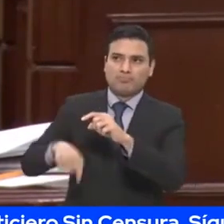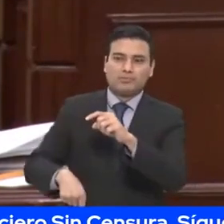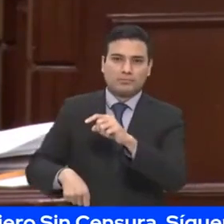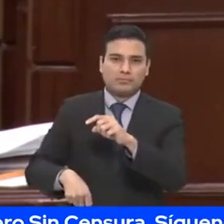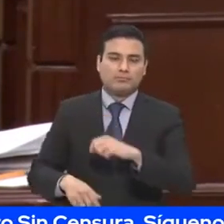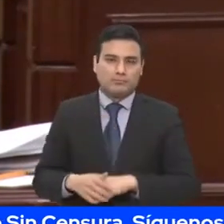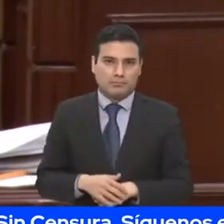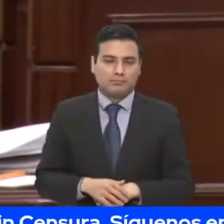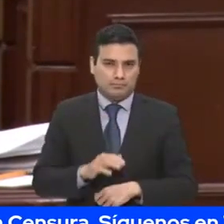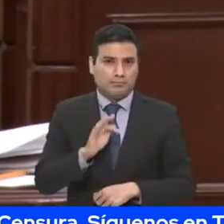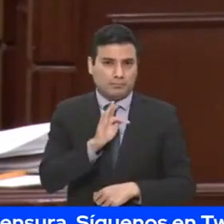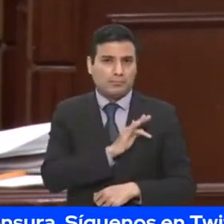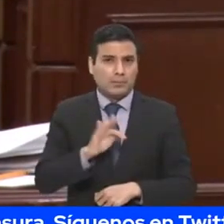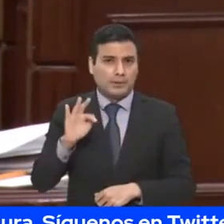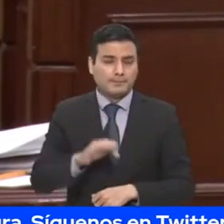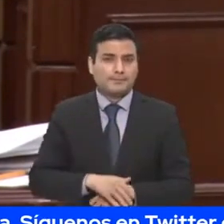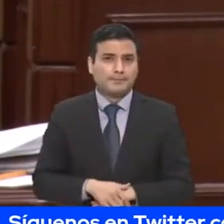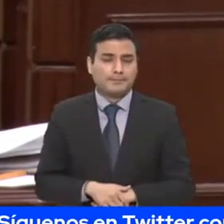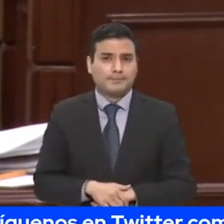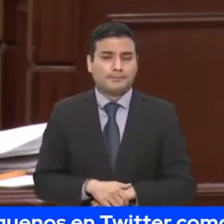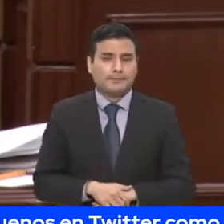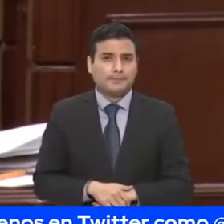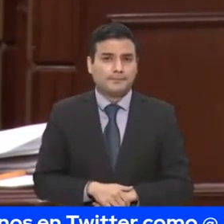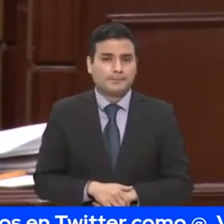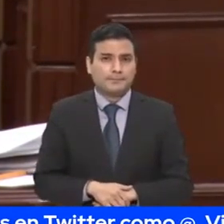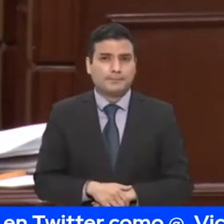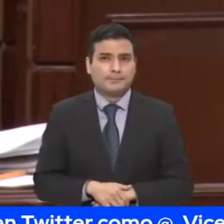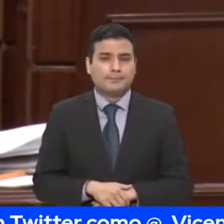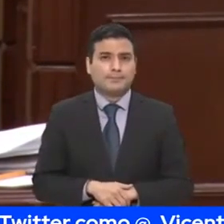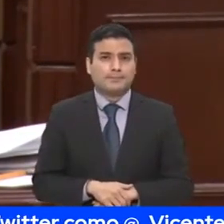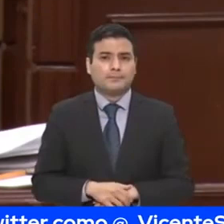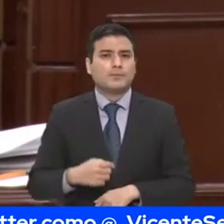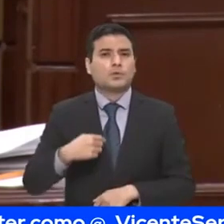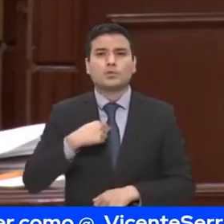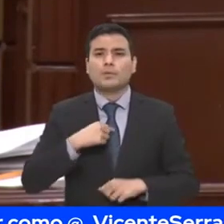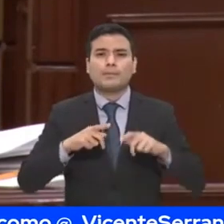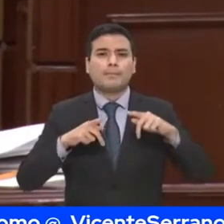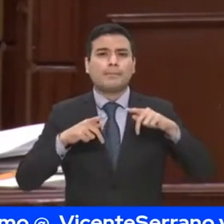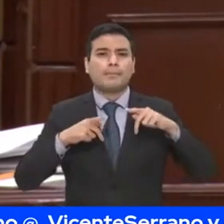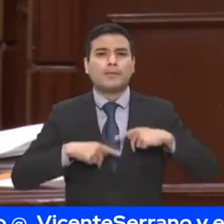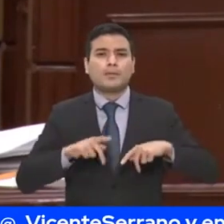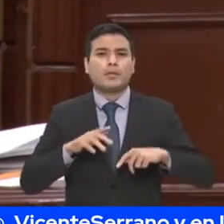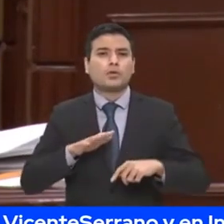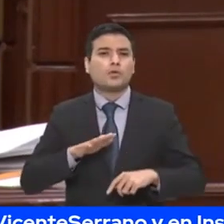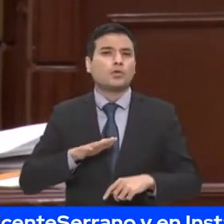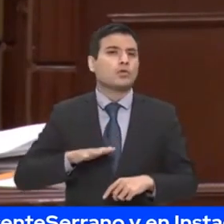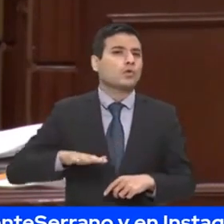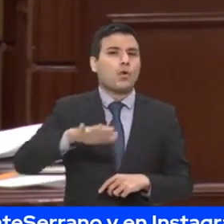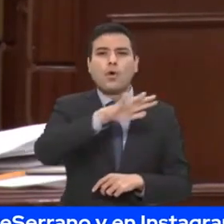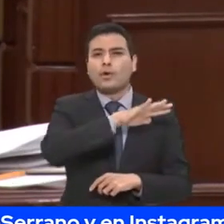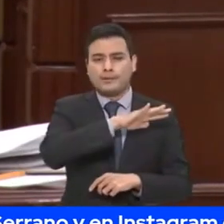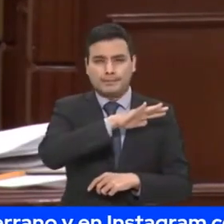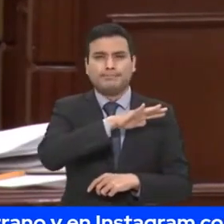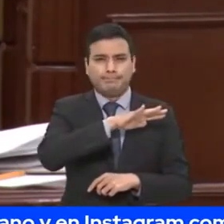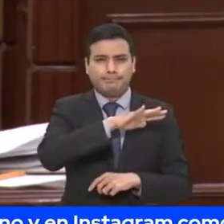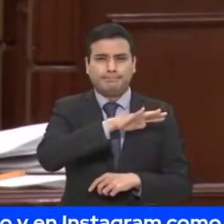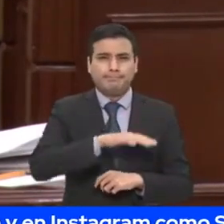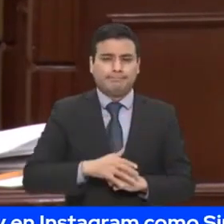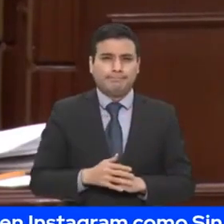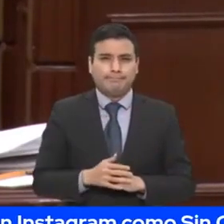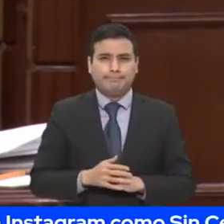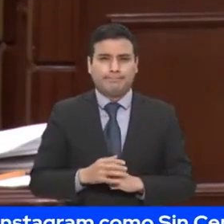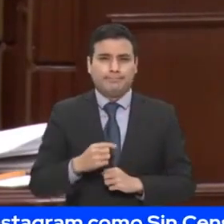mal. Y me dirijo a toda la ciudadanía que pueda tener al alcance